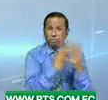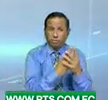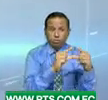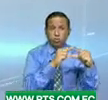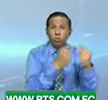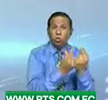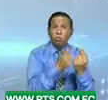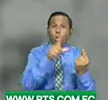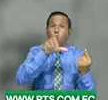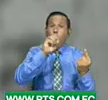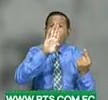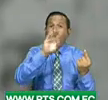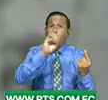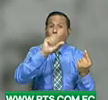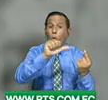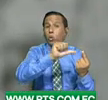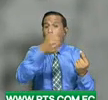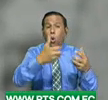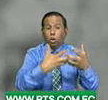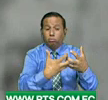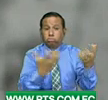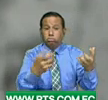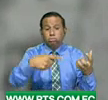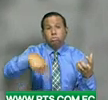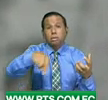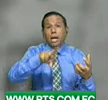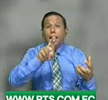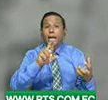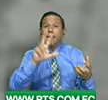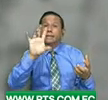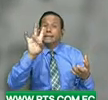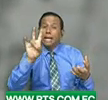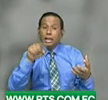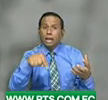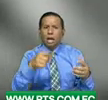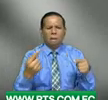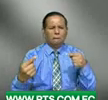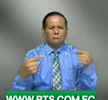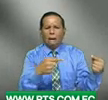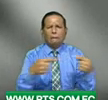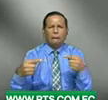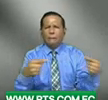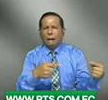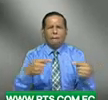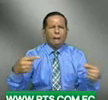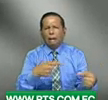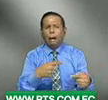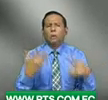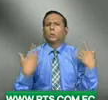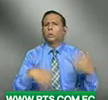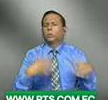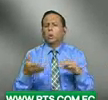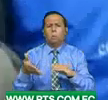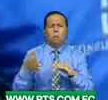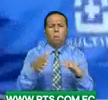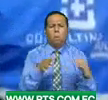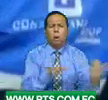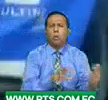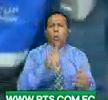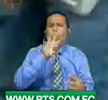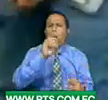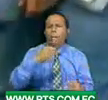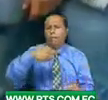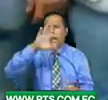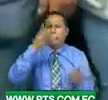y una facción de la misma organización llamada R7, terminó con la vida de más de 40 privados de la libertad, además de decenas